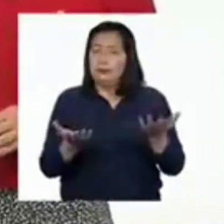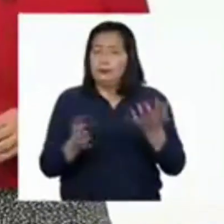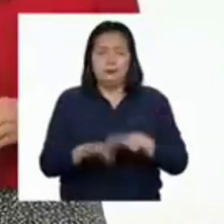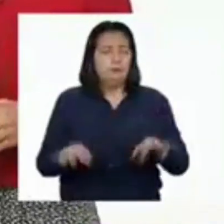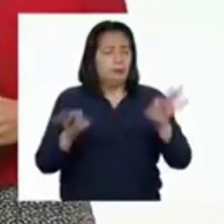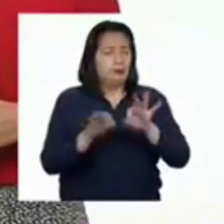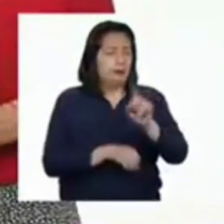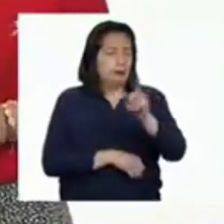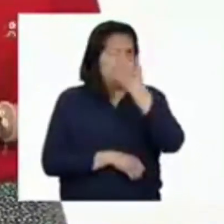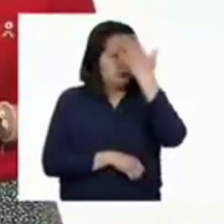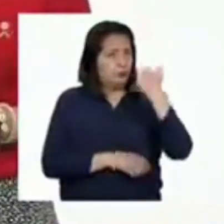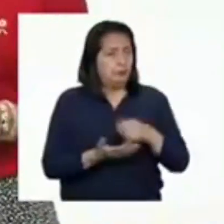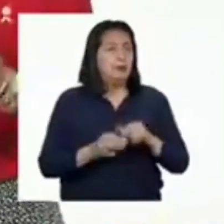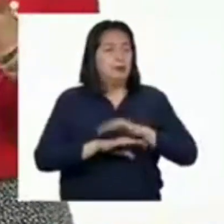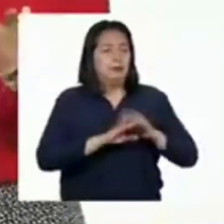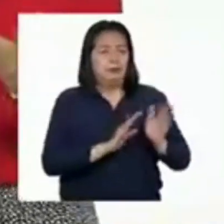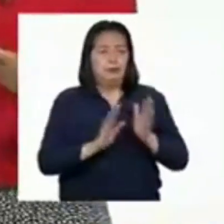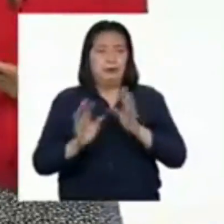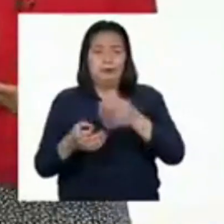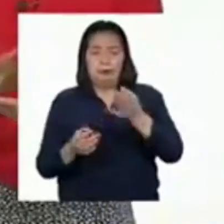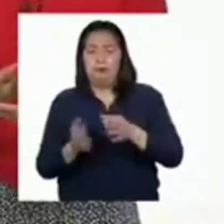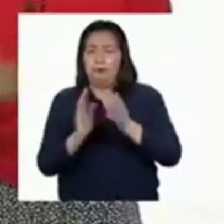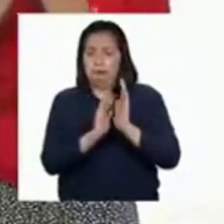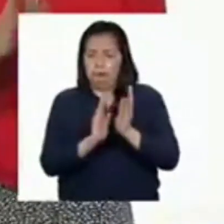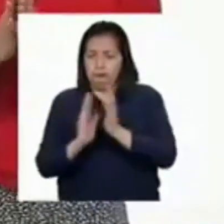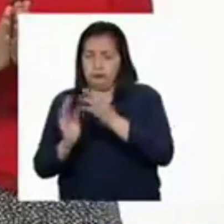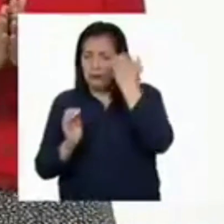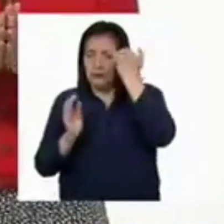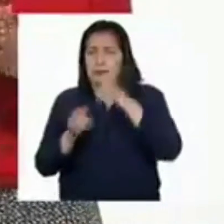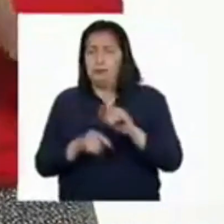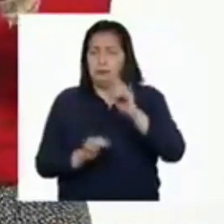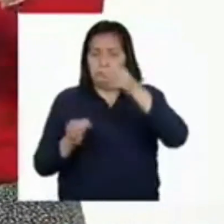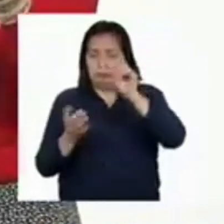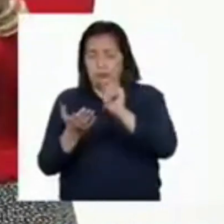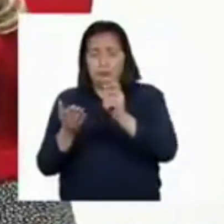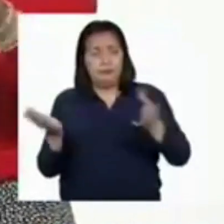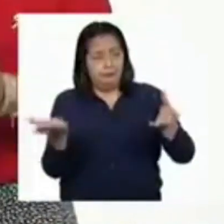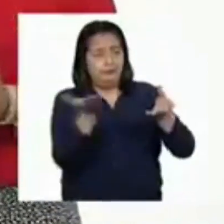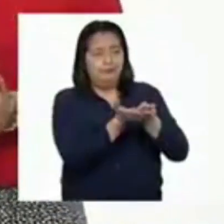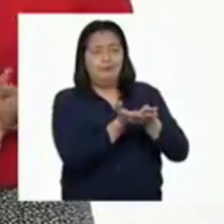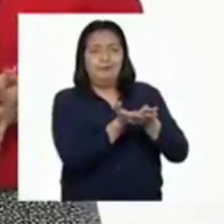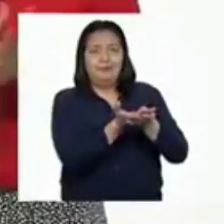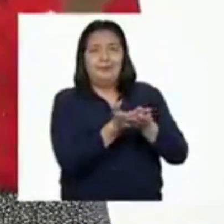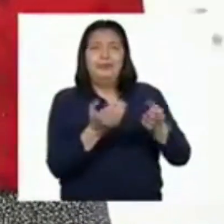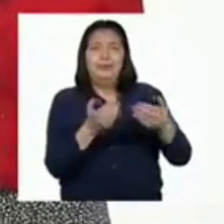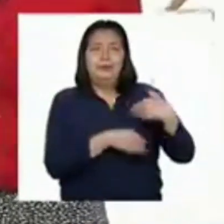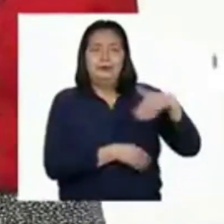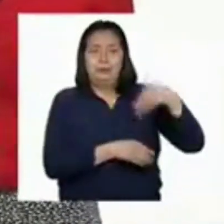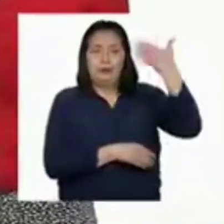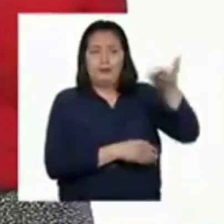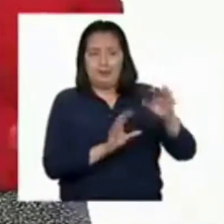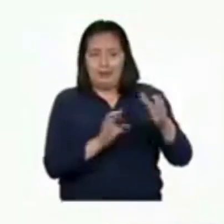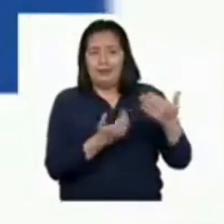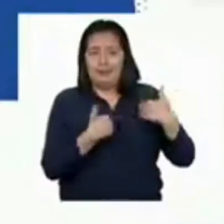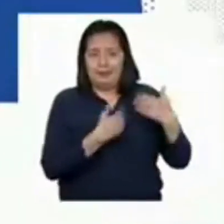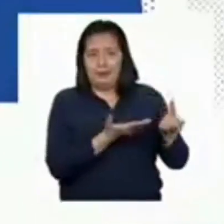Fundamental, no te olvides agregar tu planificación, la organización de ideas y tu primer borrador a tu portafolio y tenerlos a la mano para nuestra siguiente